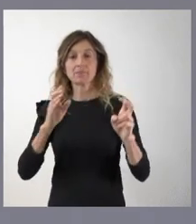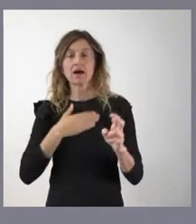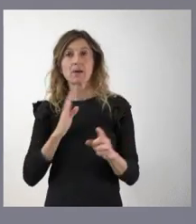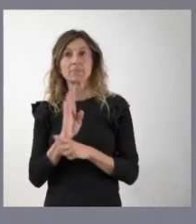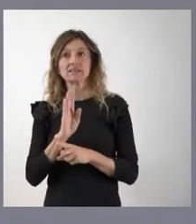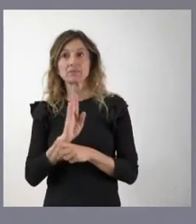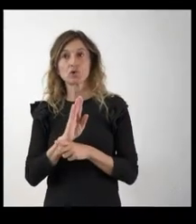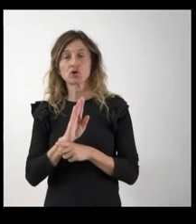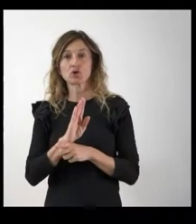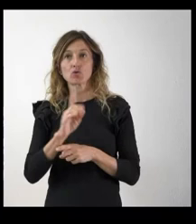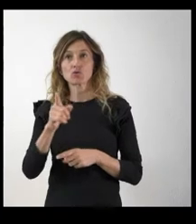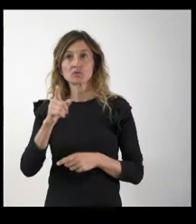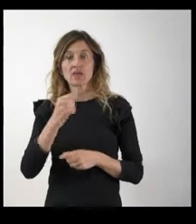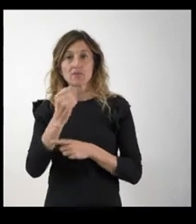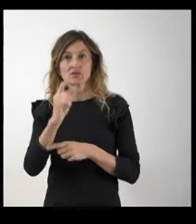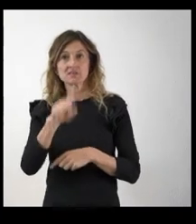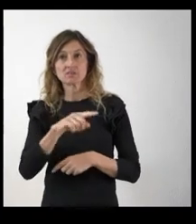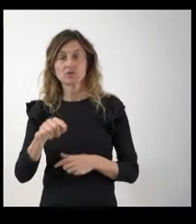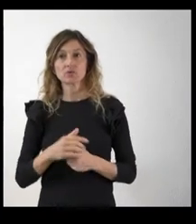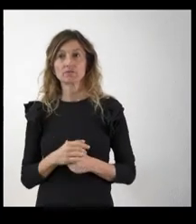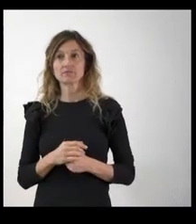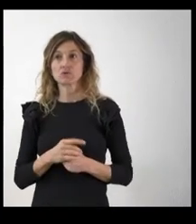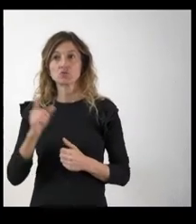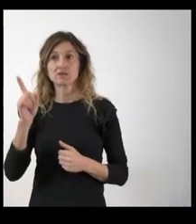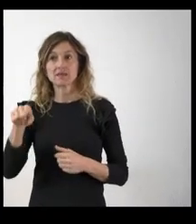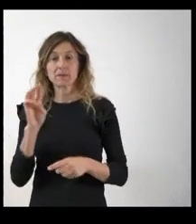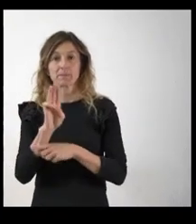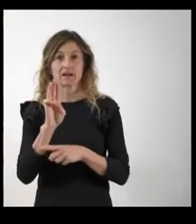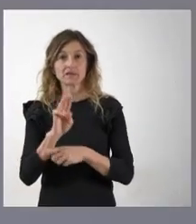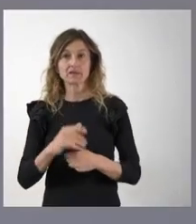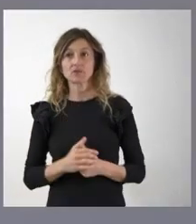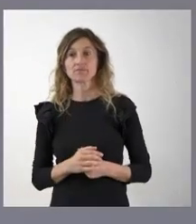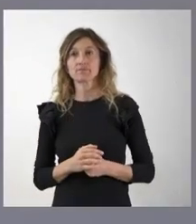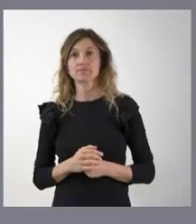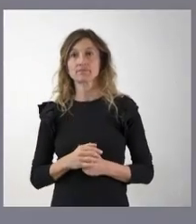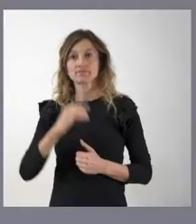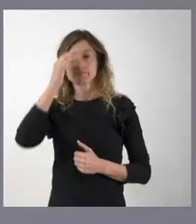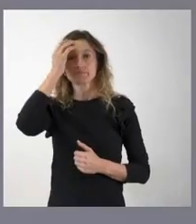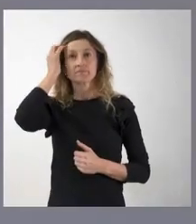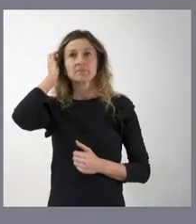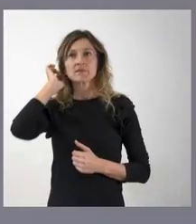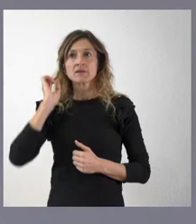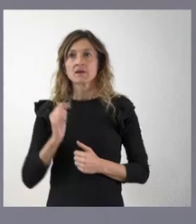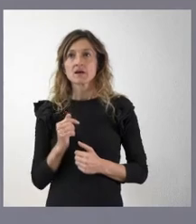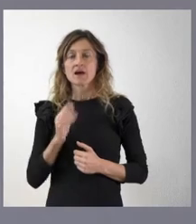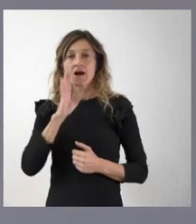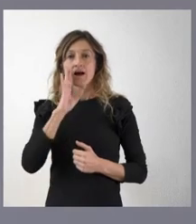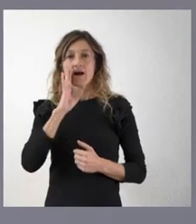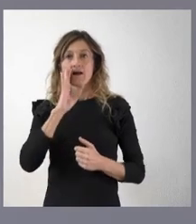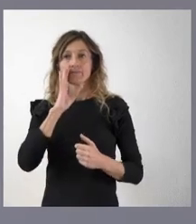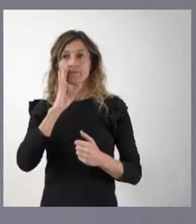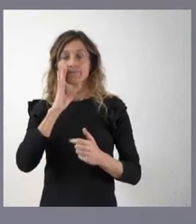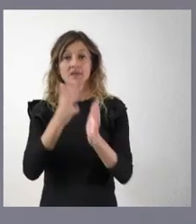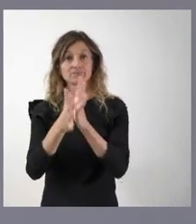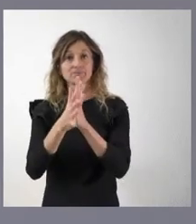le parece y si está dispuesto a apoyarlo ustedes parlamentario también sí Bueno yo creo que esto último fue lo que conteste al hablar de